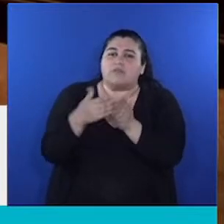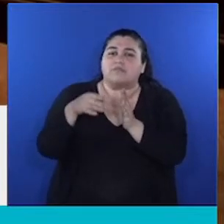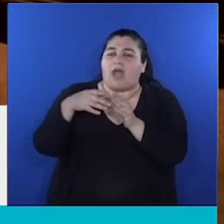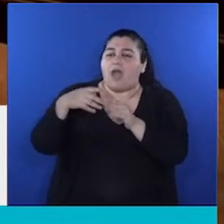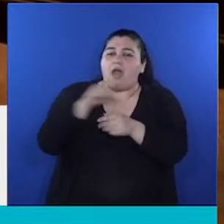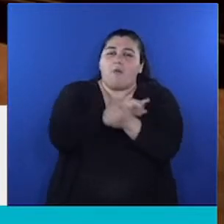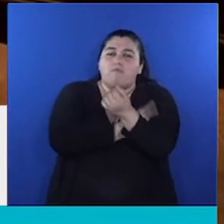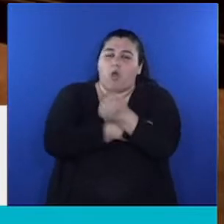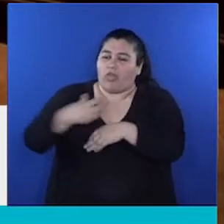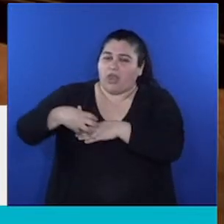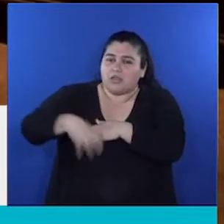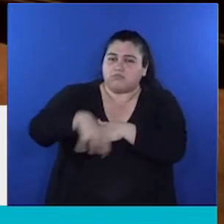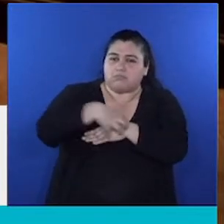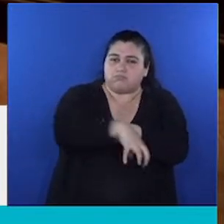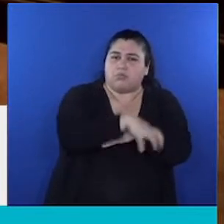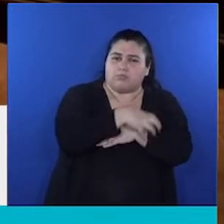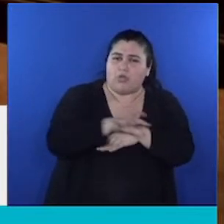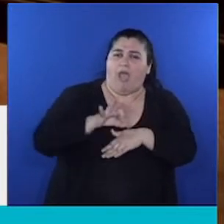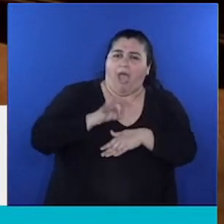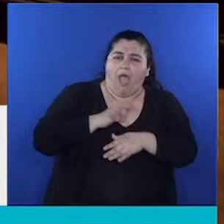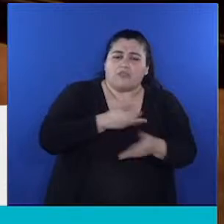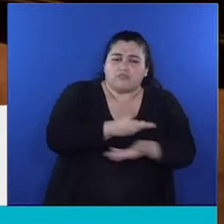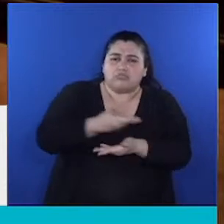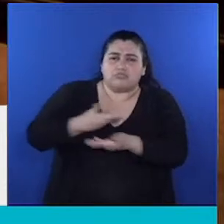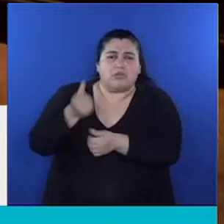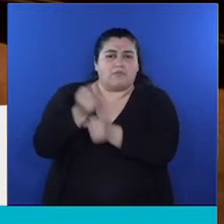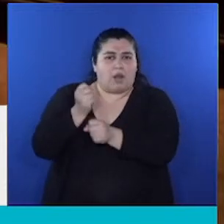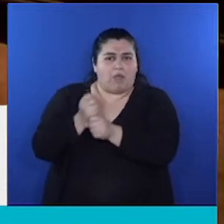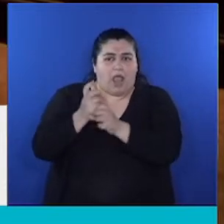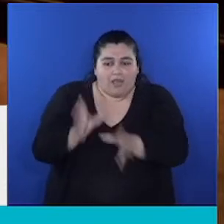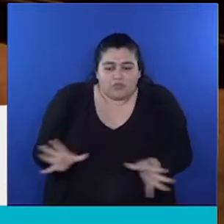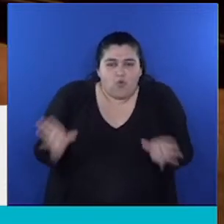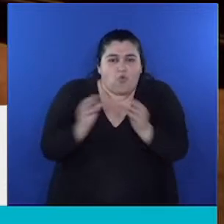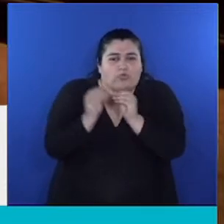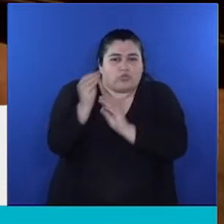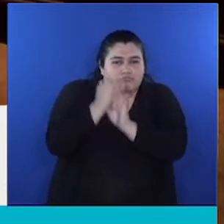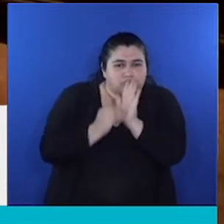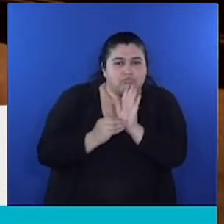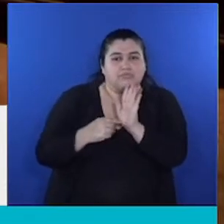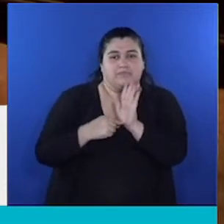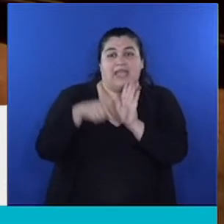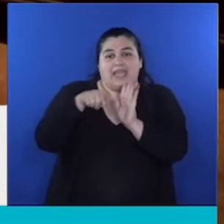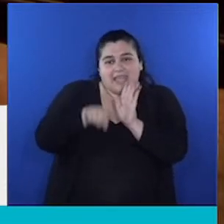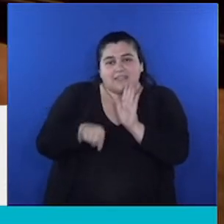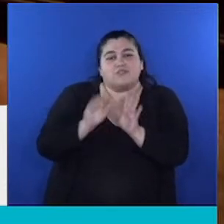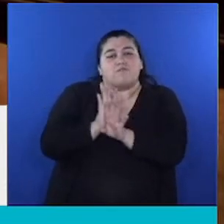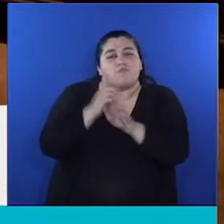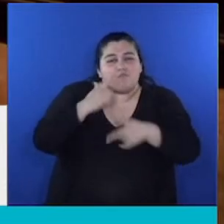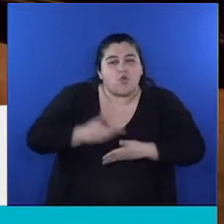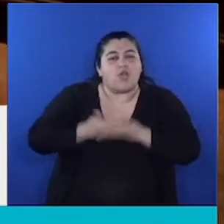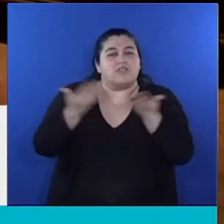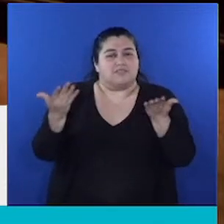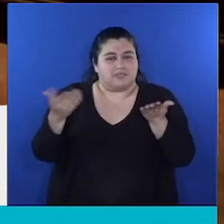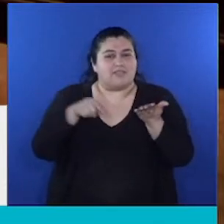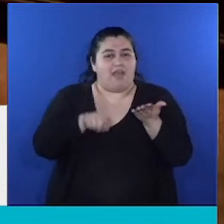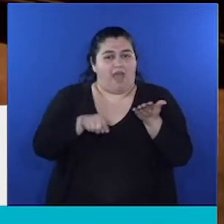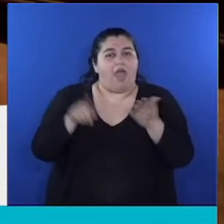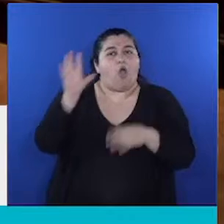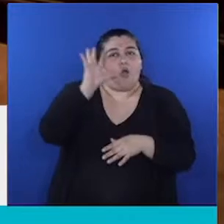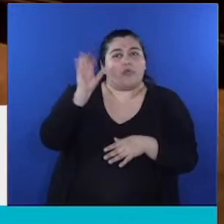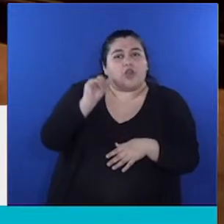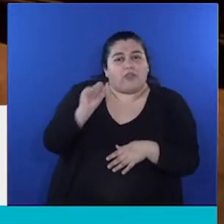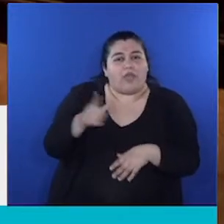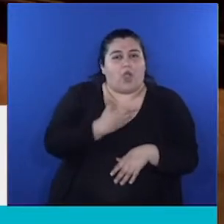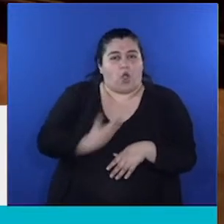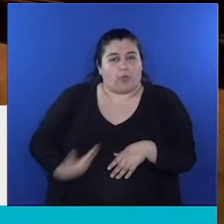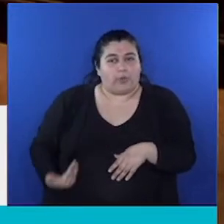llevando adelante desde hace años. Y en esto me parece que también habla de cuál es la posición que tiene el gobierno de Axel